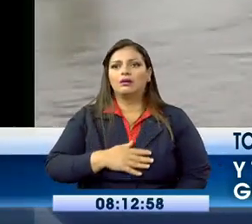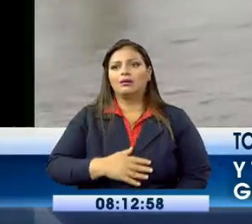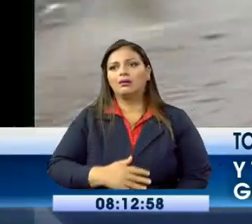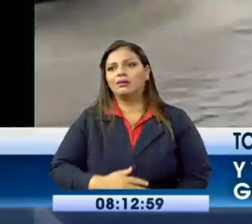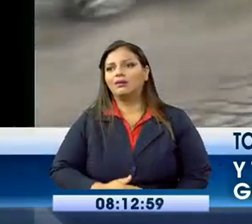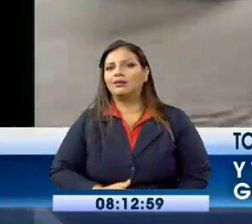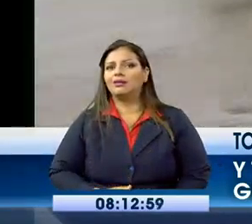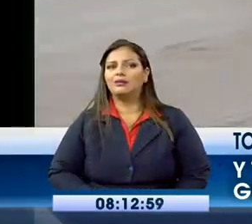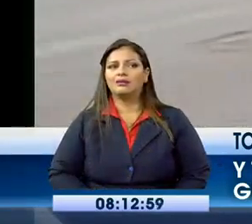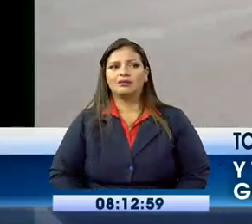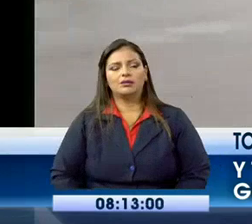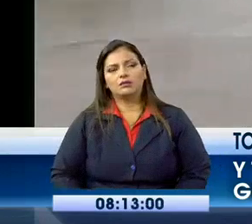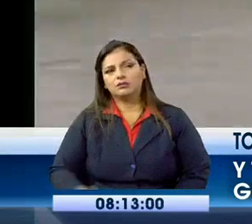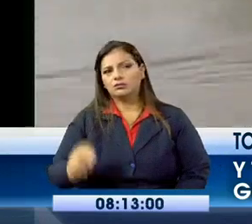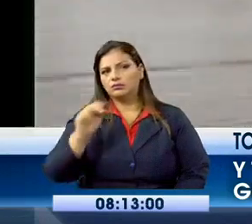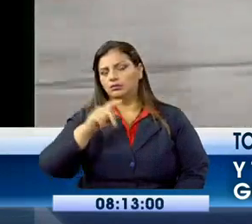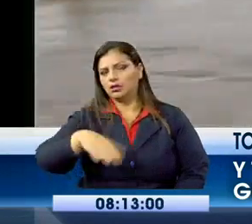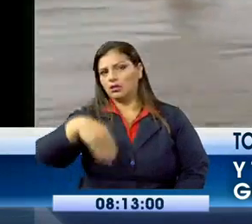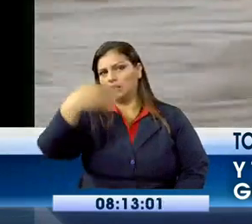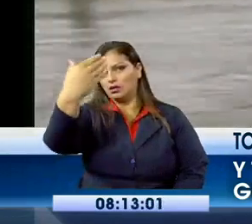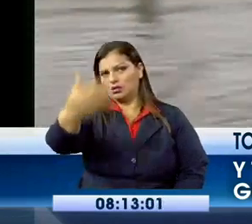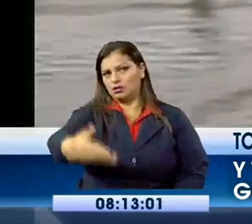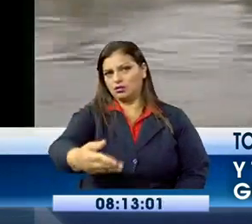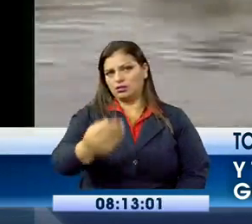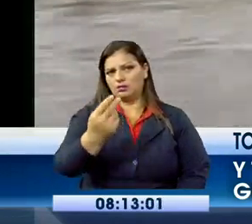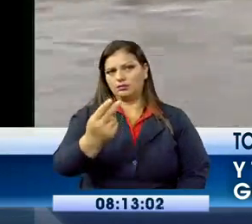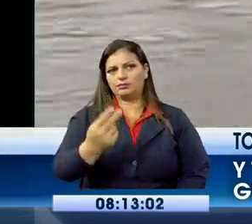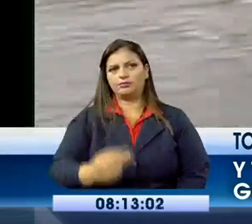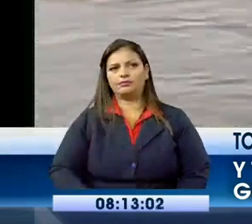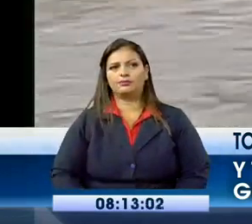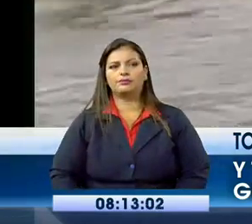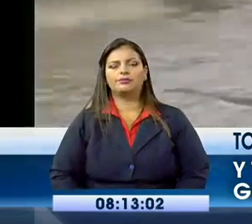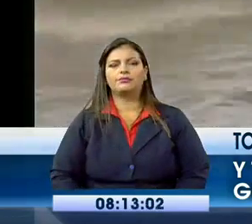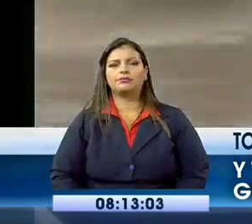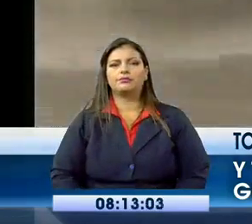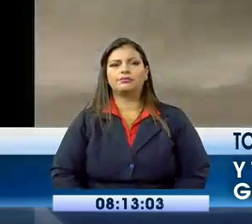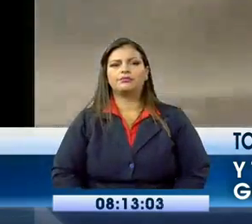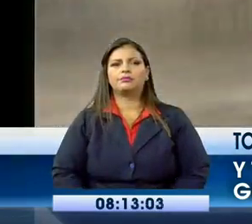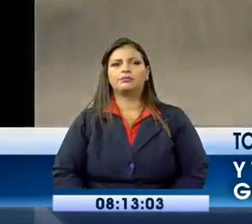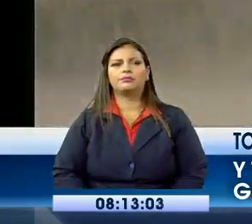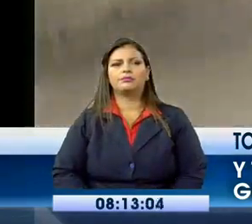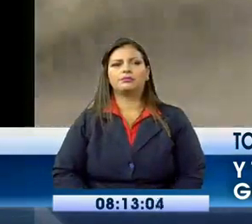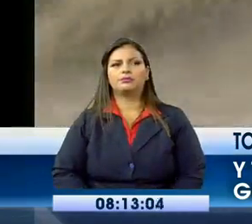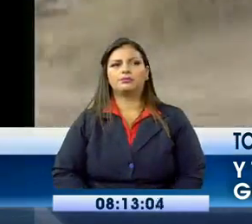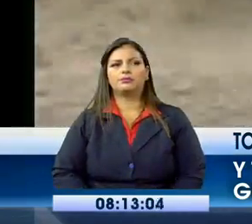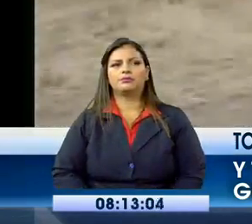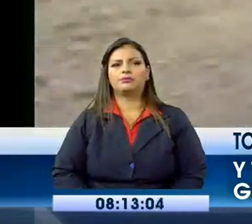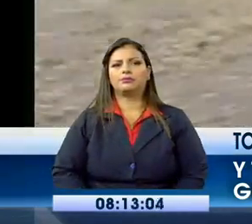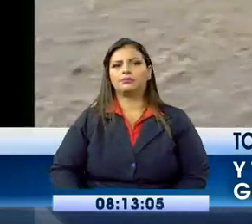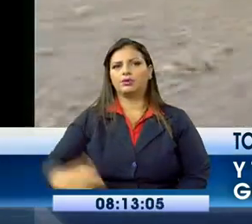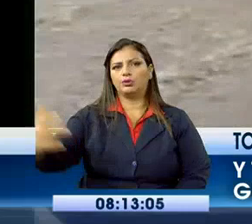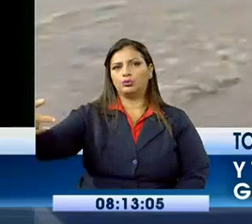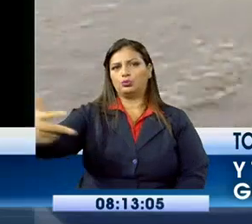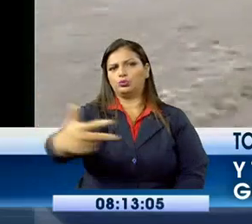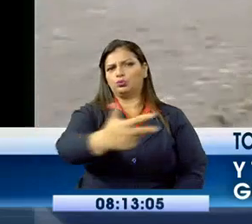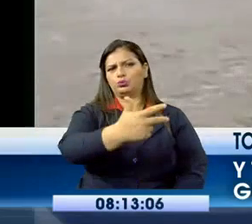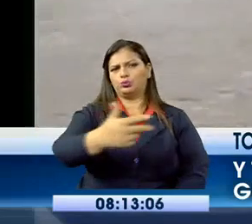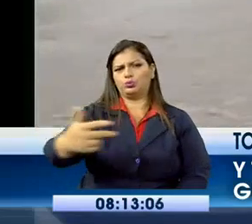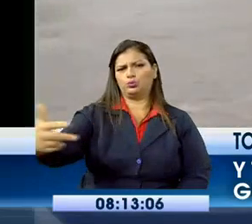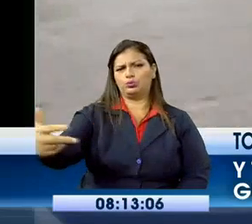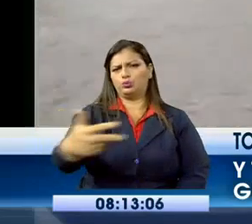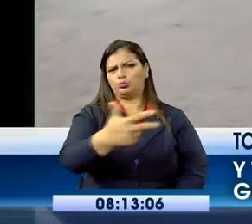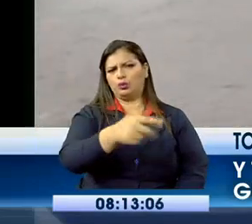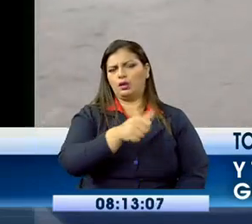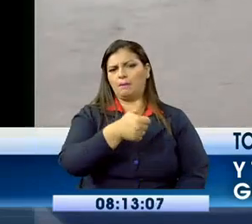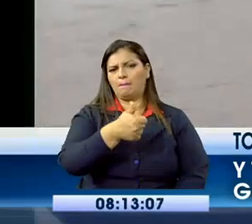del lado de al frente, que es la ruta, podemos decirlo, del intercambiador hacia Urdesa, no hay novedad, pero sí del tramo en el que estamos